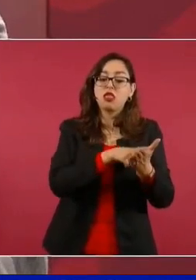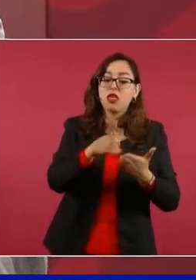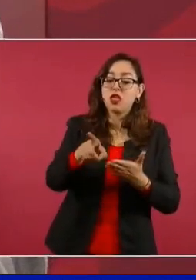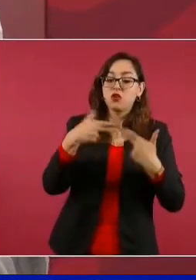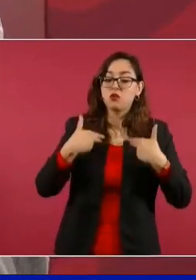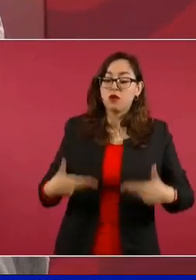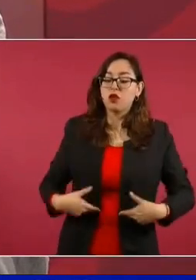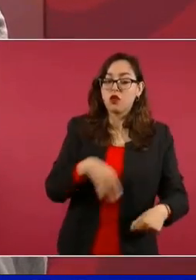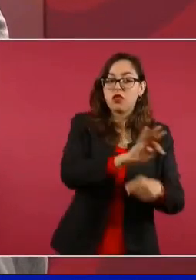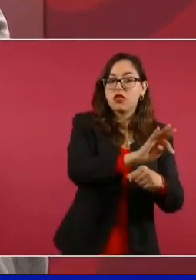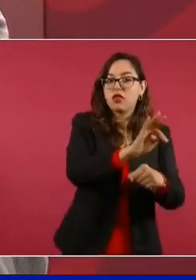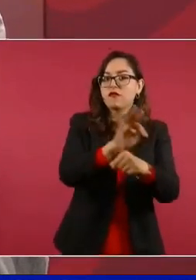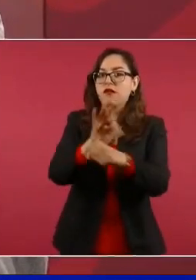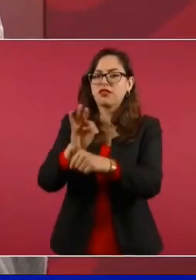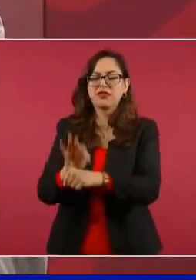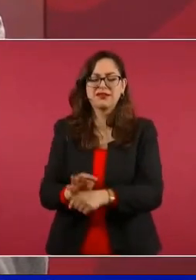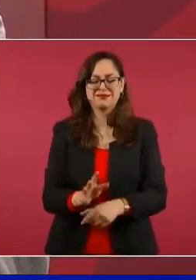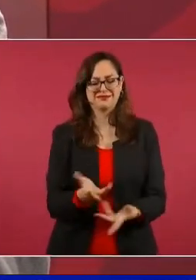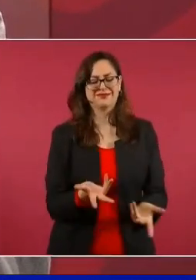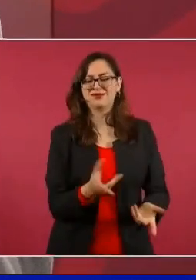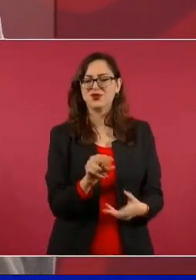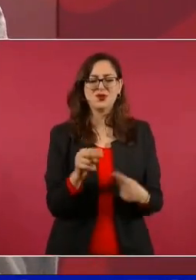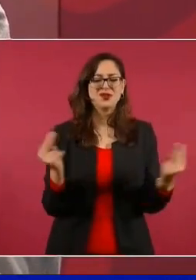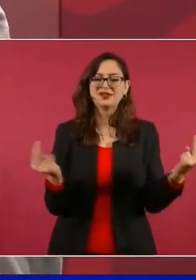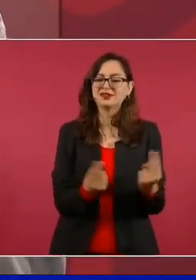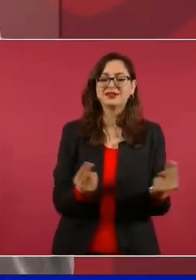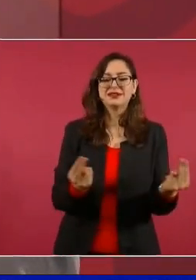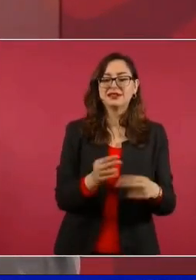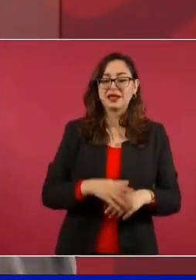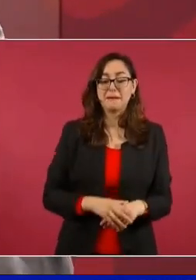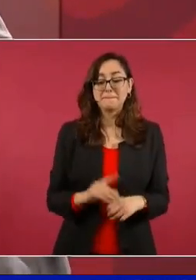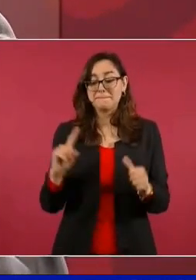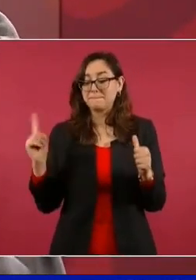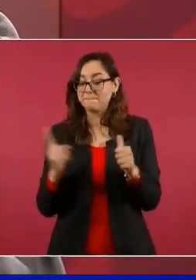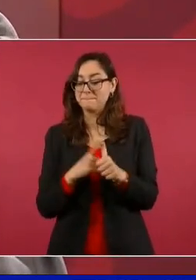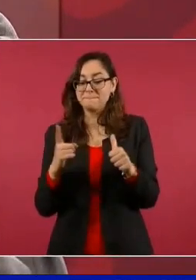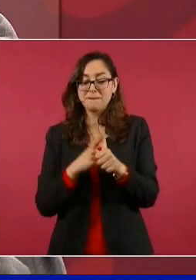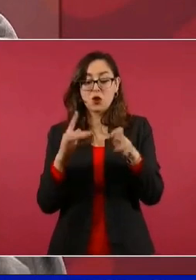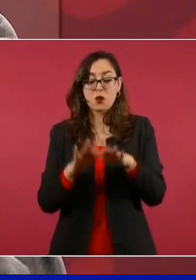¿Y quién era el violador principal de los derechos humanos?